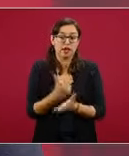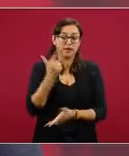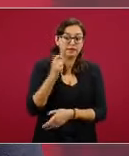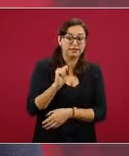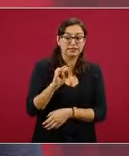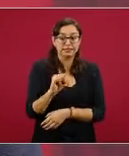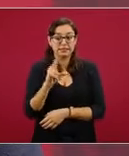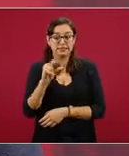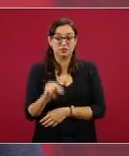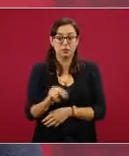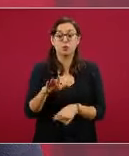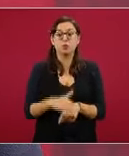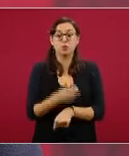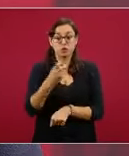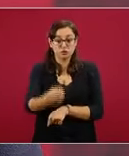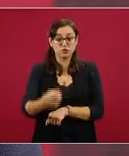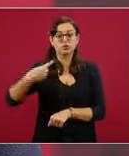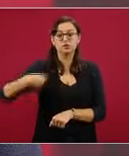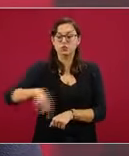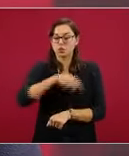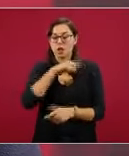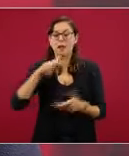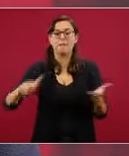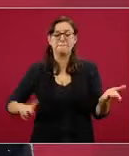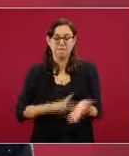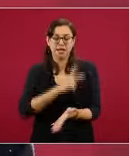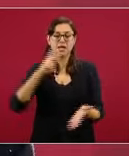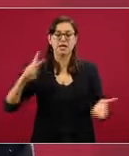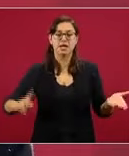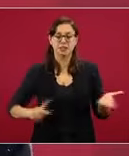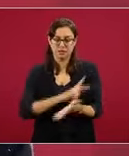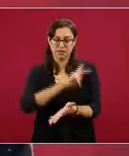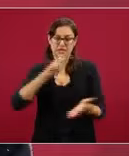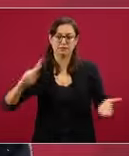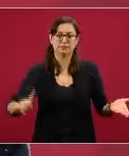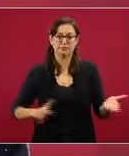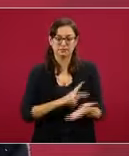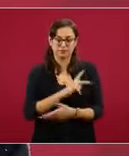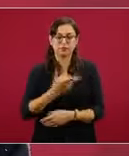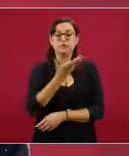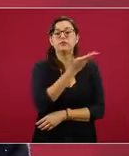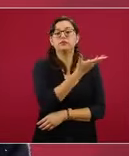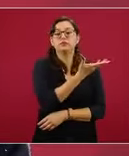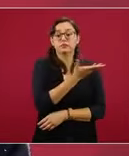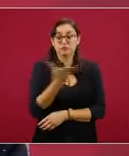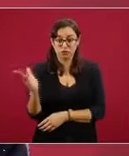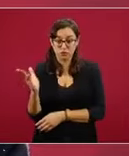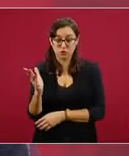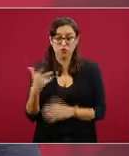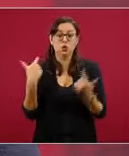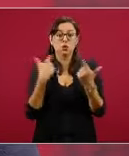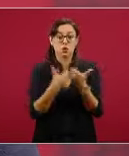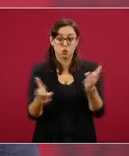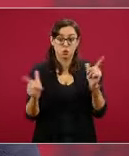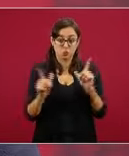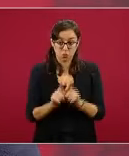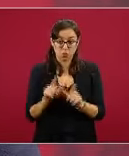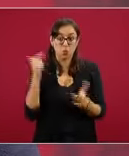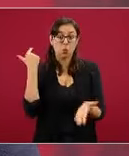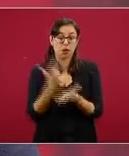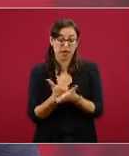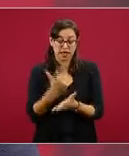en las conferencias también se repite constantemente, si usted forma parte de un grupo de